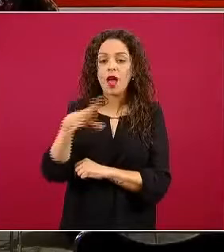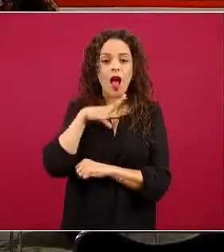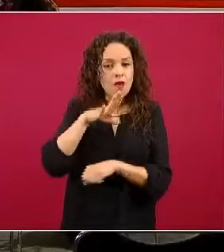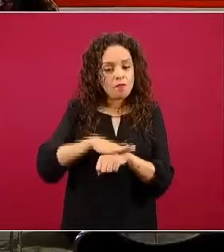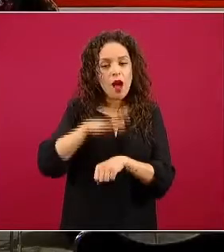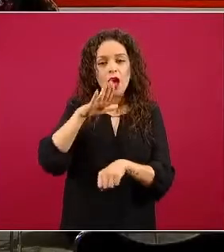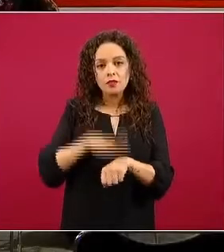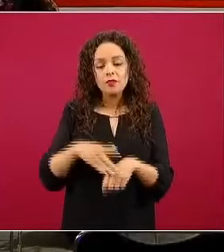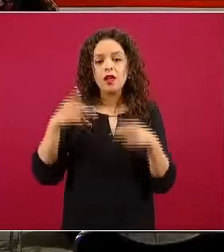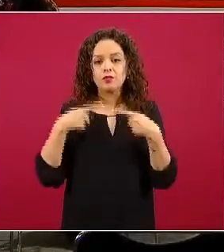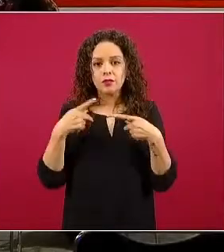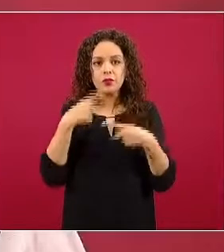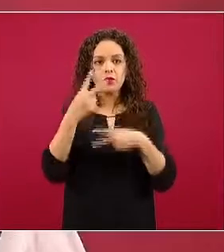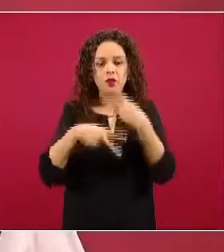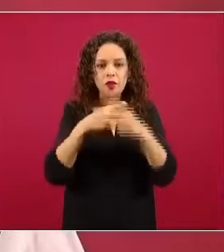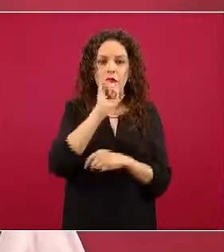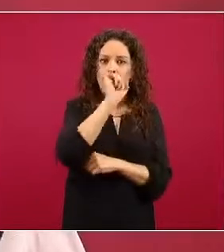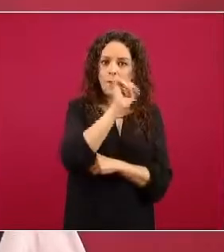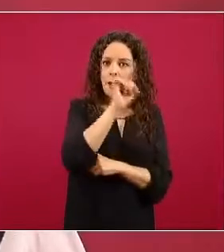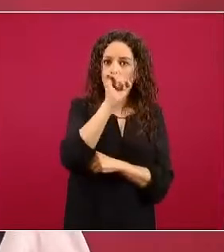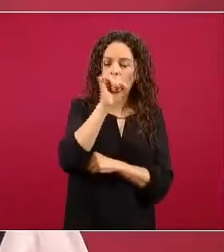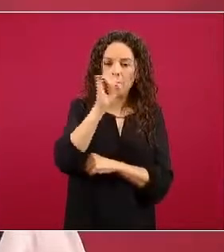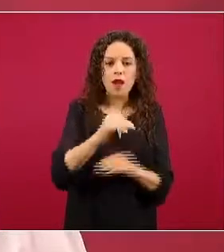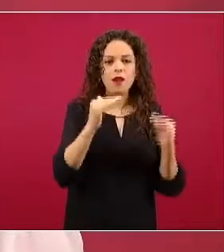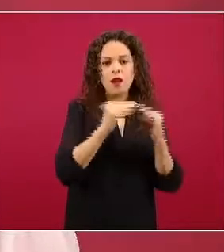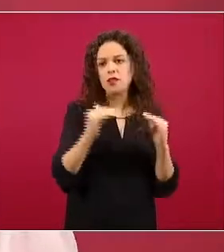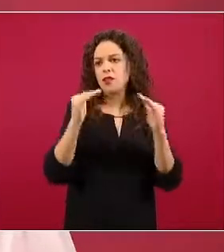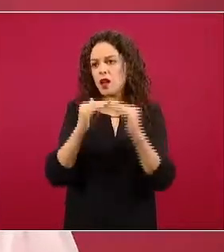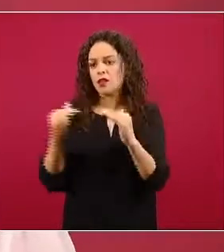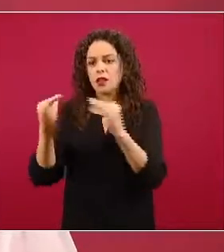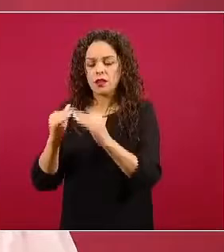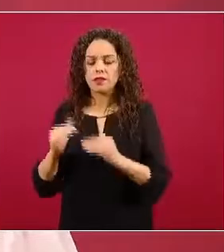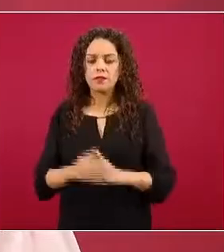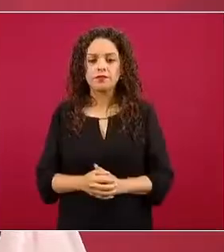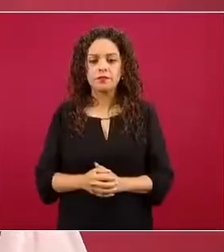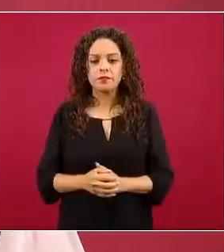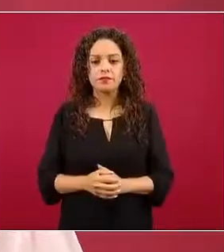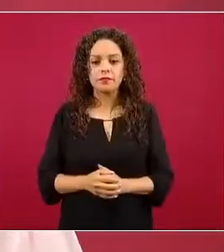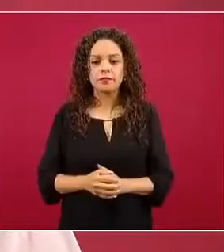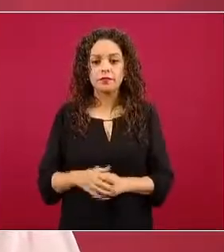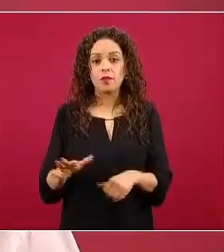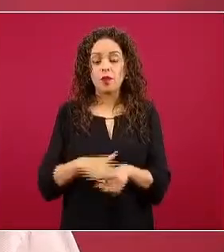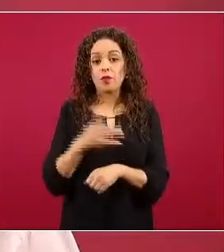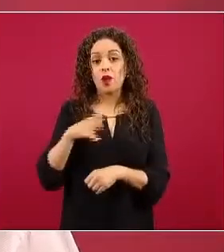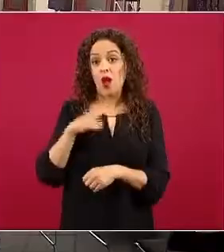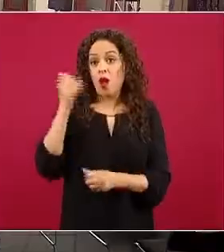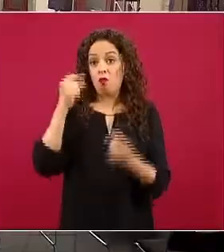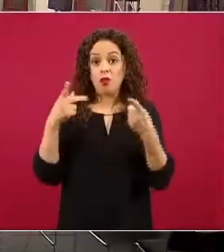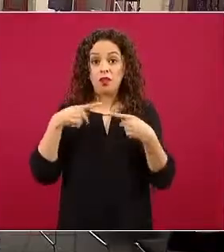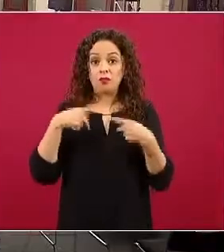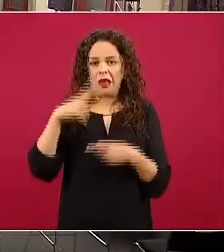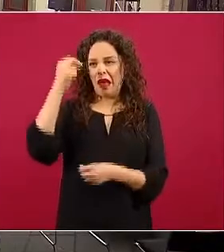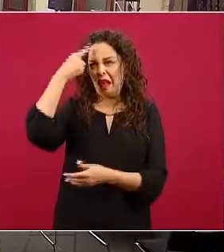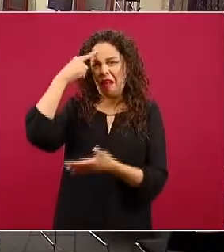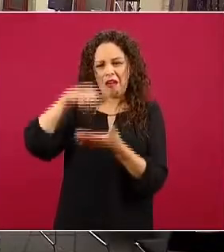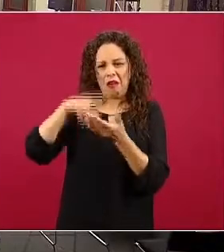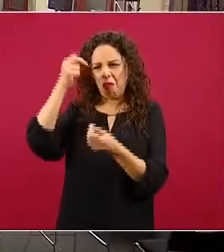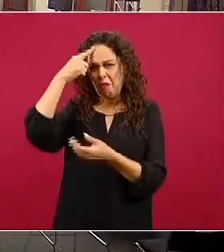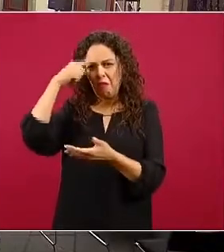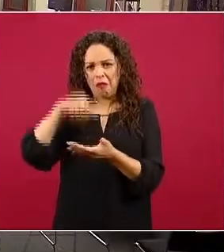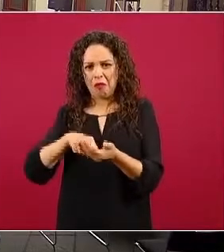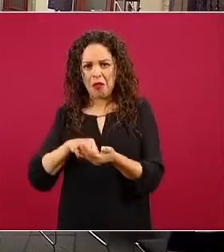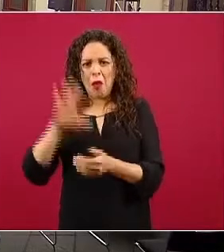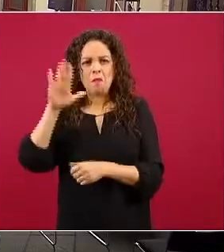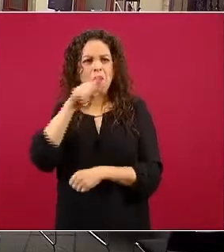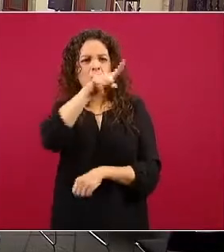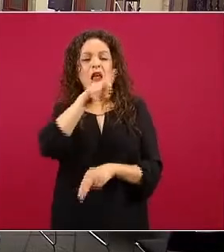casa para aquellas personas también un poco escépticas en que nosotros solo estamos sentados esperando a